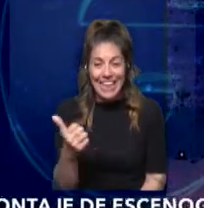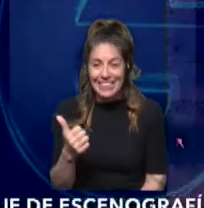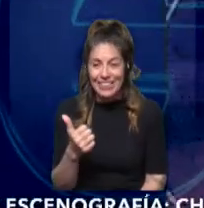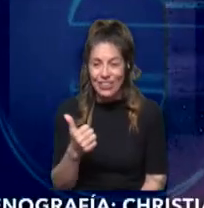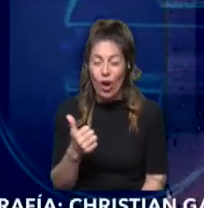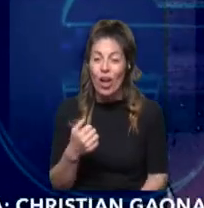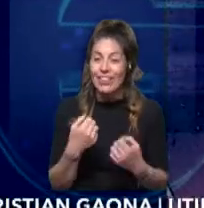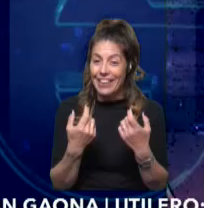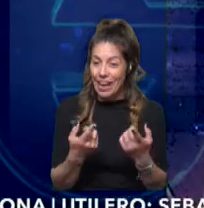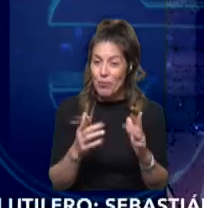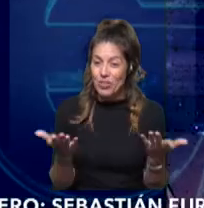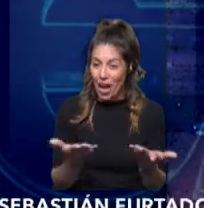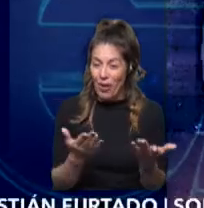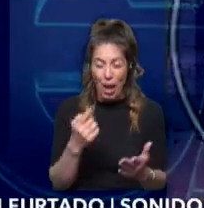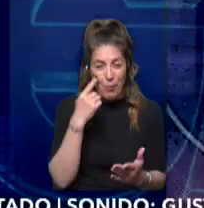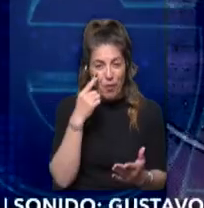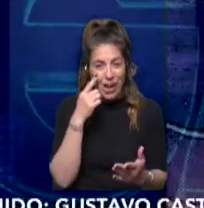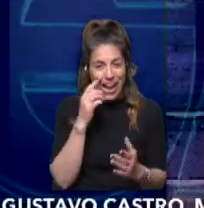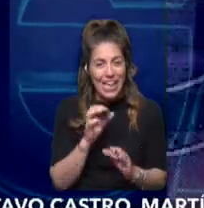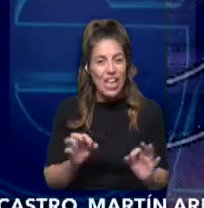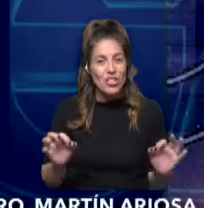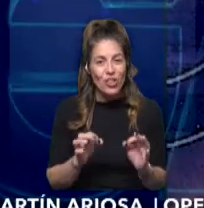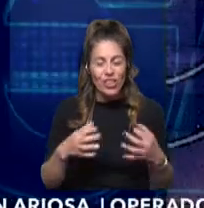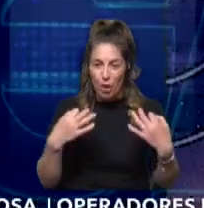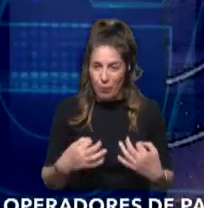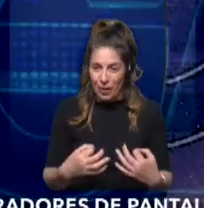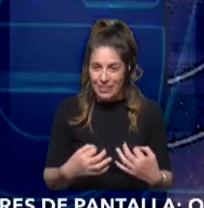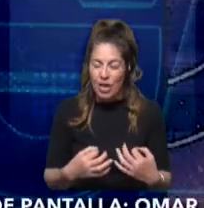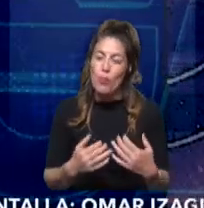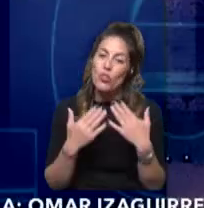probar sonido en paz. Muchísimas gracias y les espero a todos. Dale, gracias.